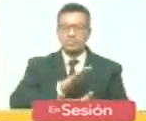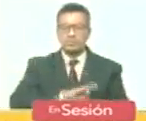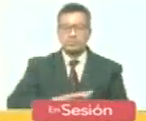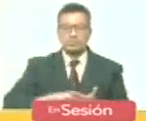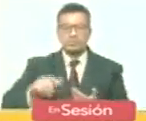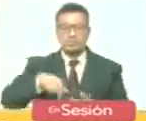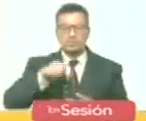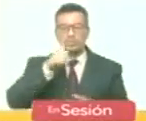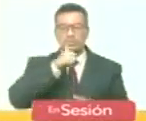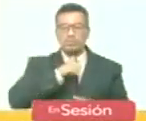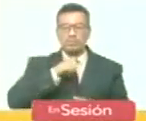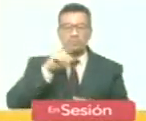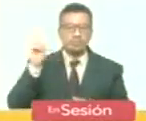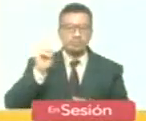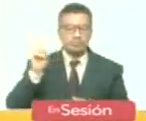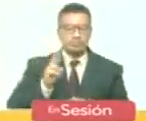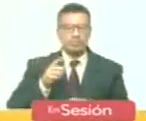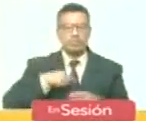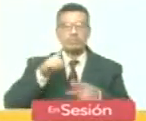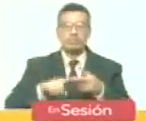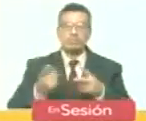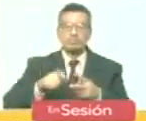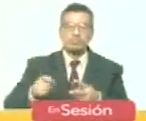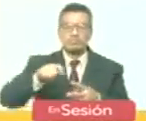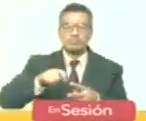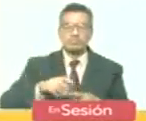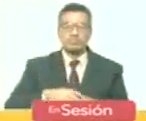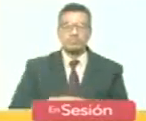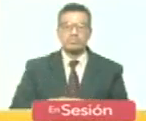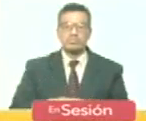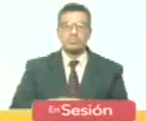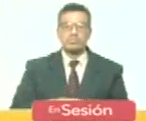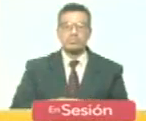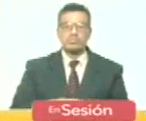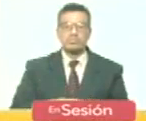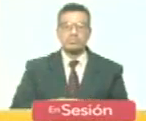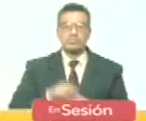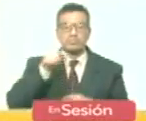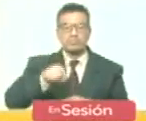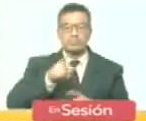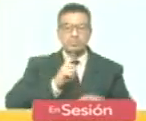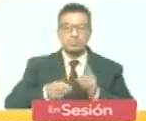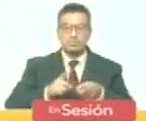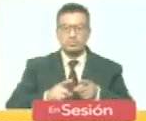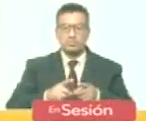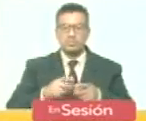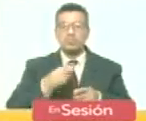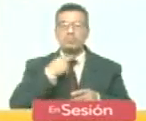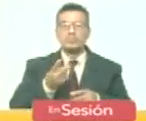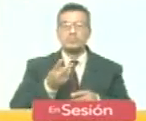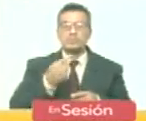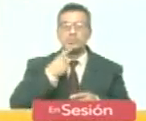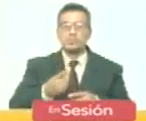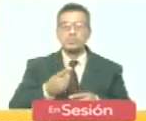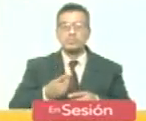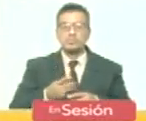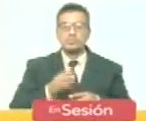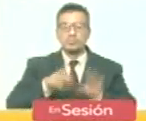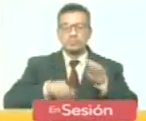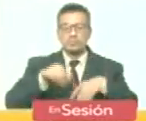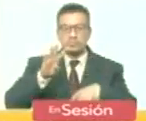Venezuela, una y otra vez. Aquí algunos de los oradores mencionaron las guarimbas del